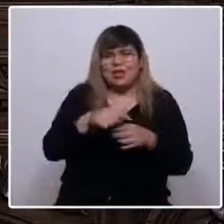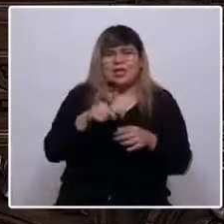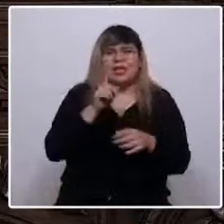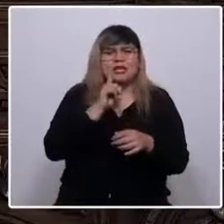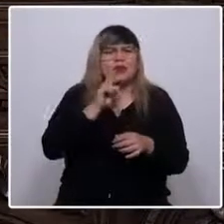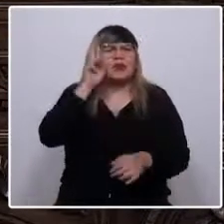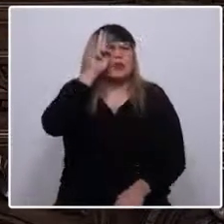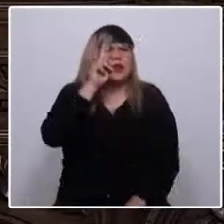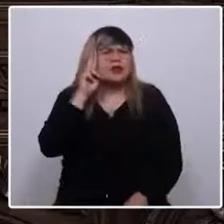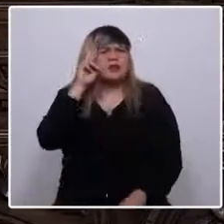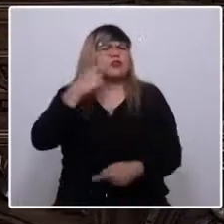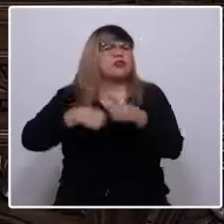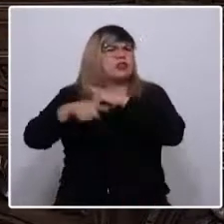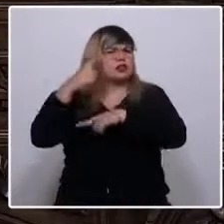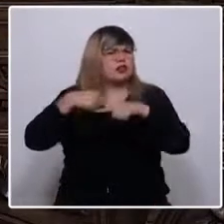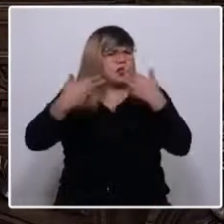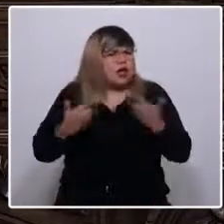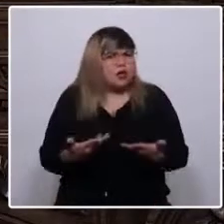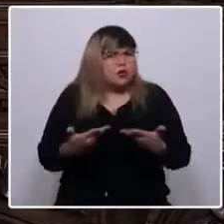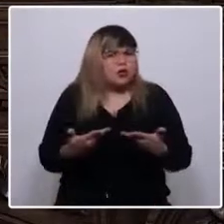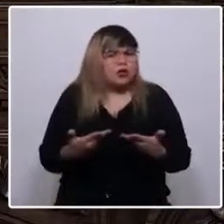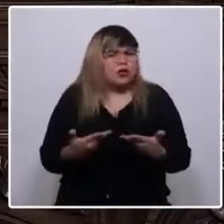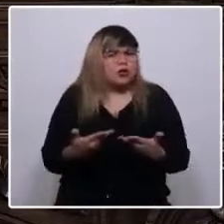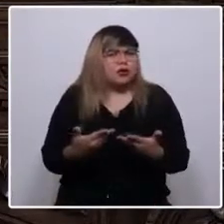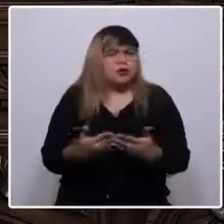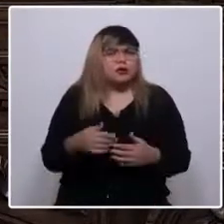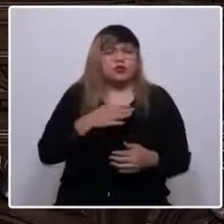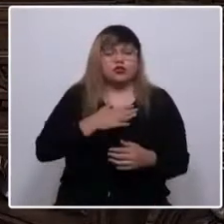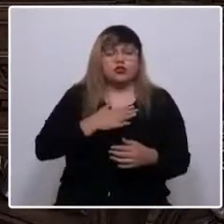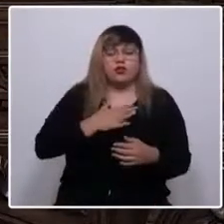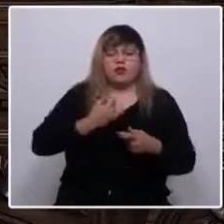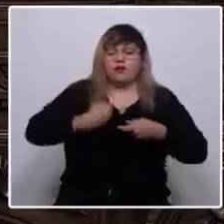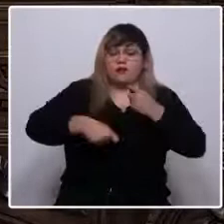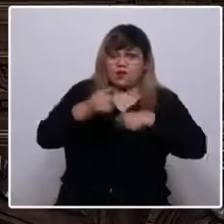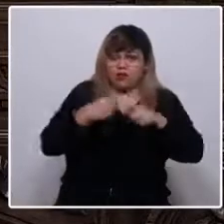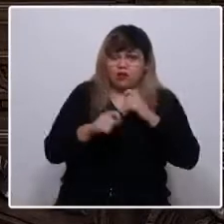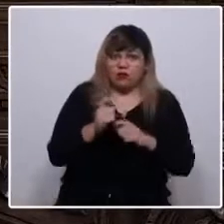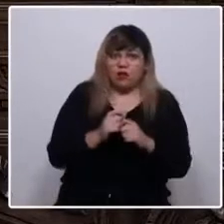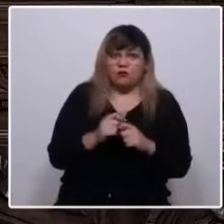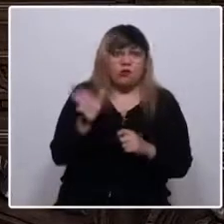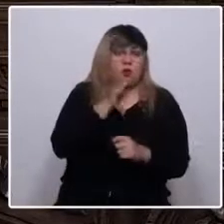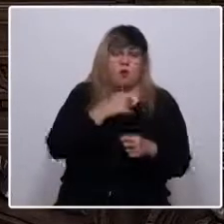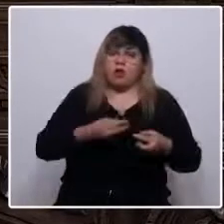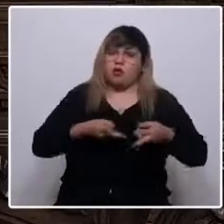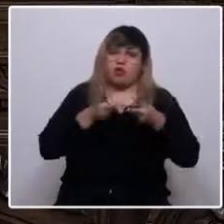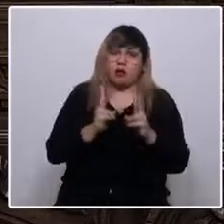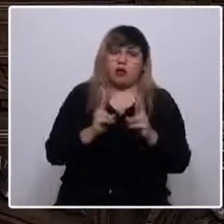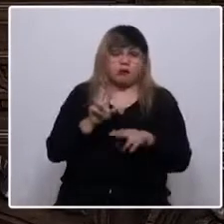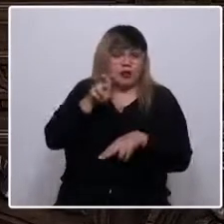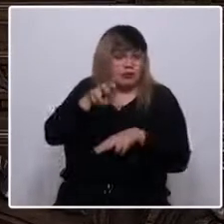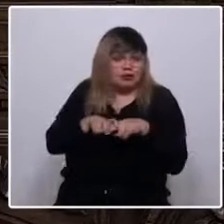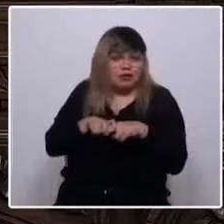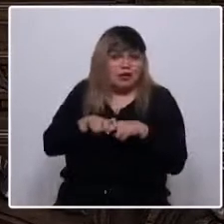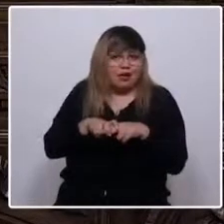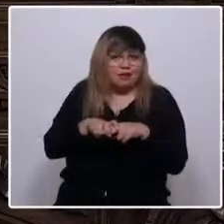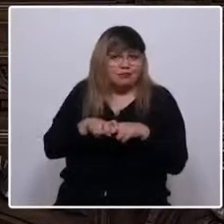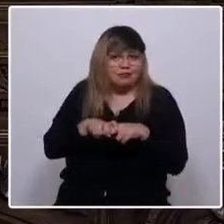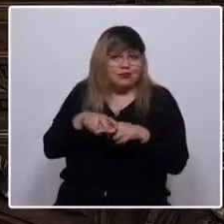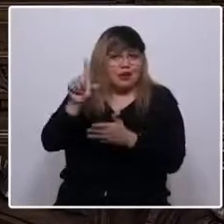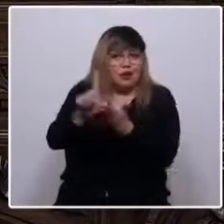histórica he sido vendedora donde no teníamos derecho a sentarnos en toda la jornada